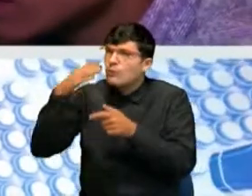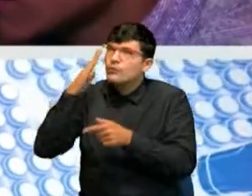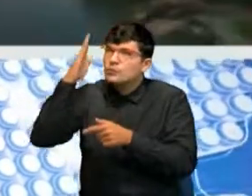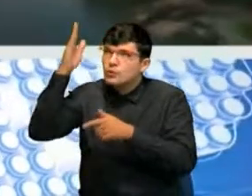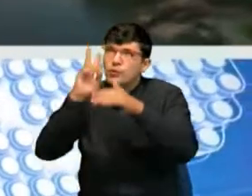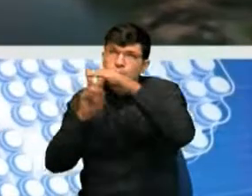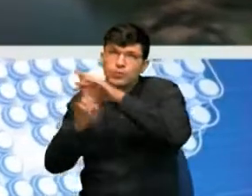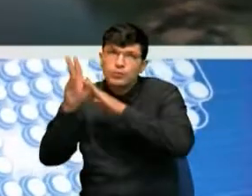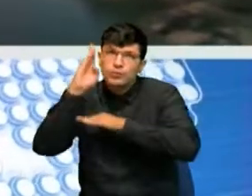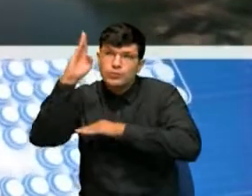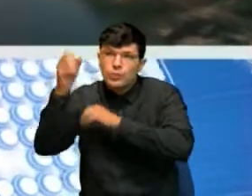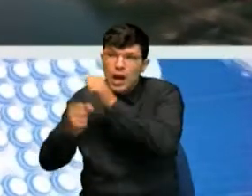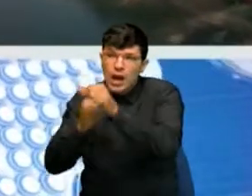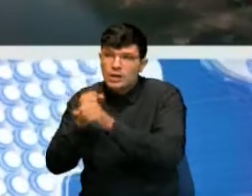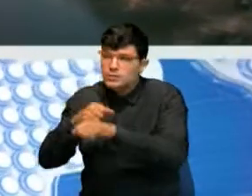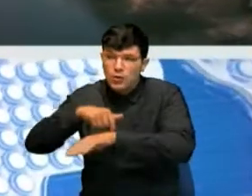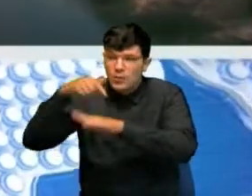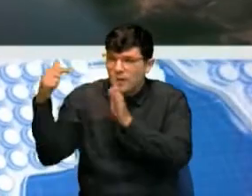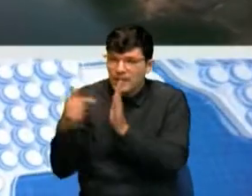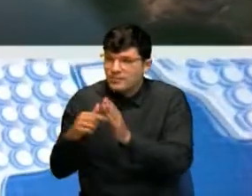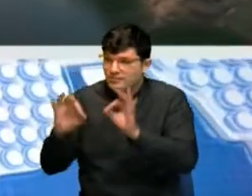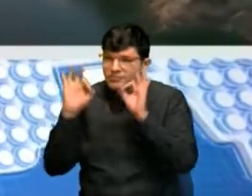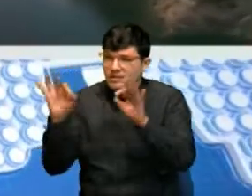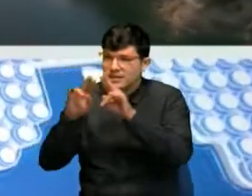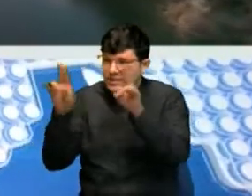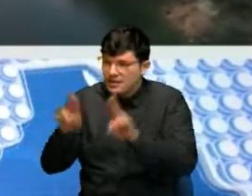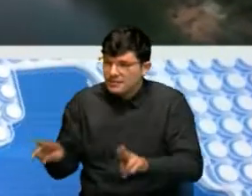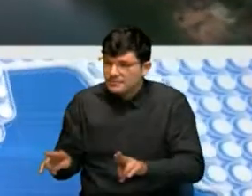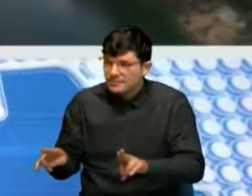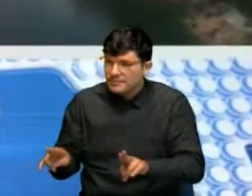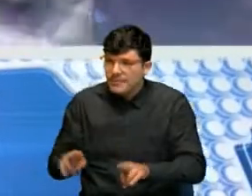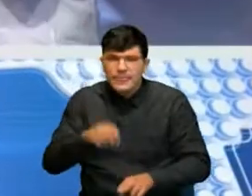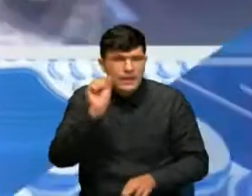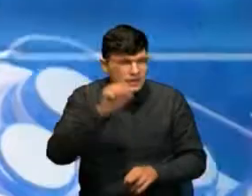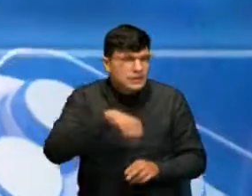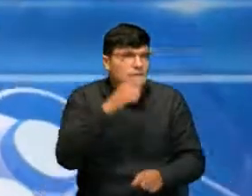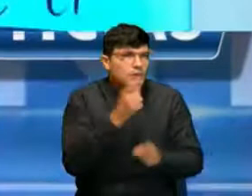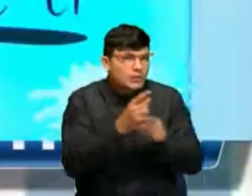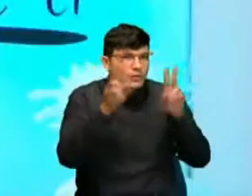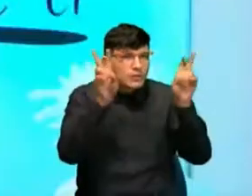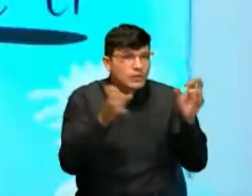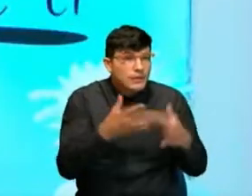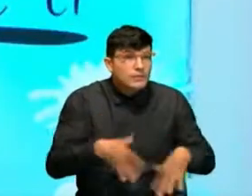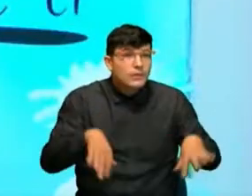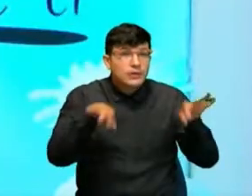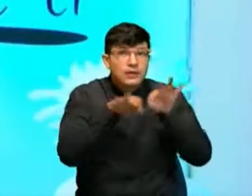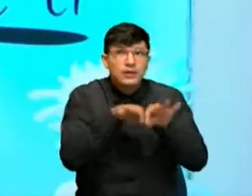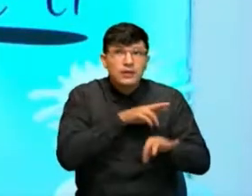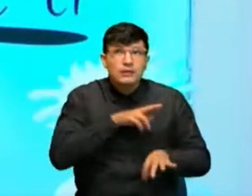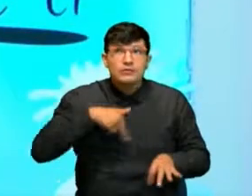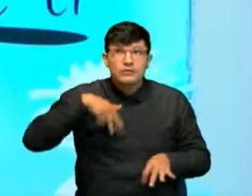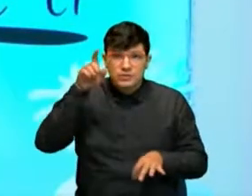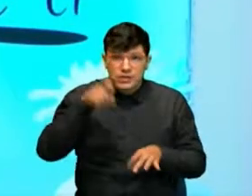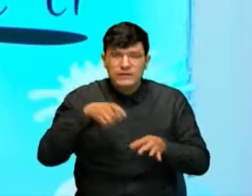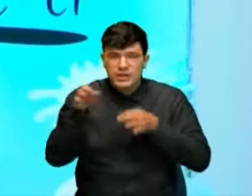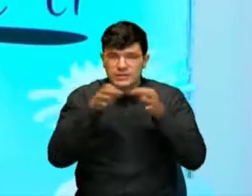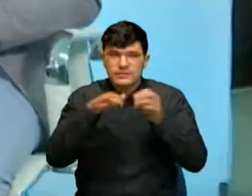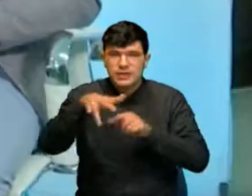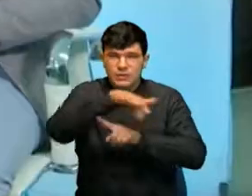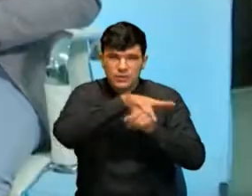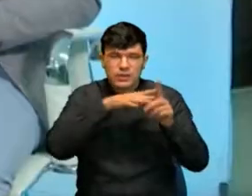100% ese cierre de la brecha digital? Hay una cosa, John, muy importante, vea, y que hay que poner siempre un contexto para entender esta